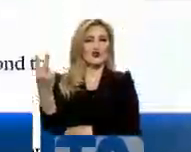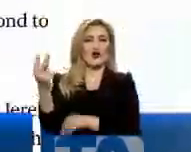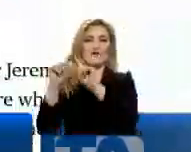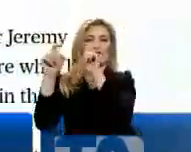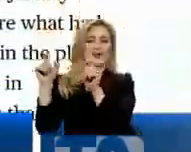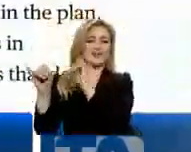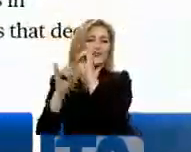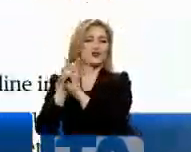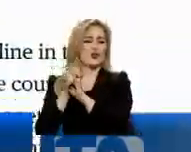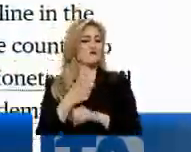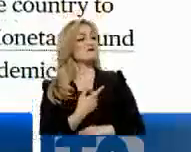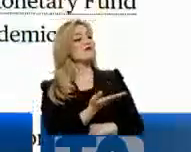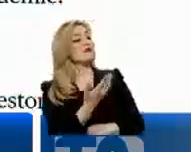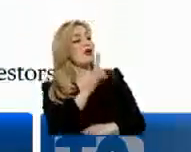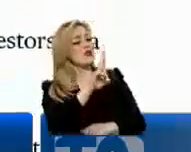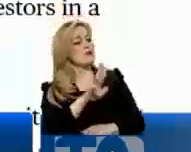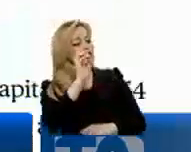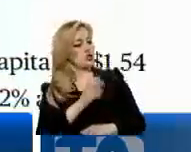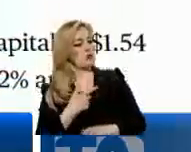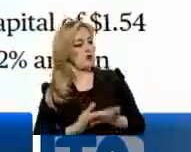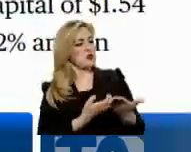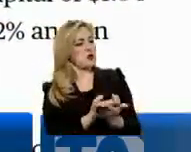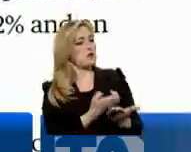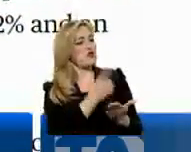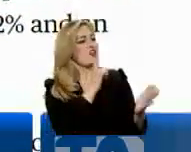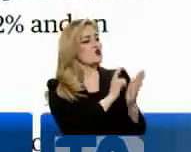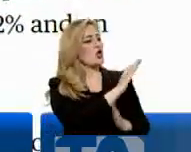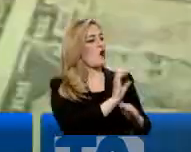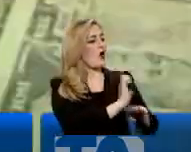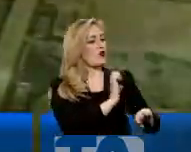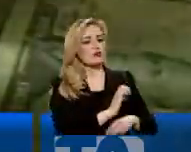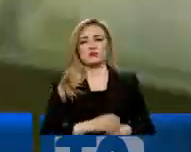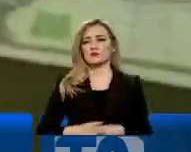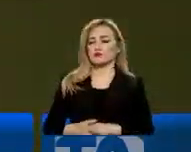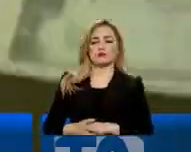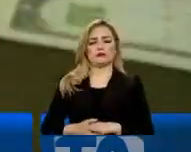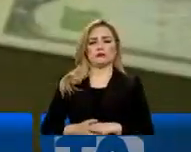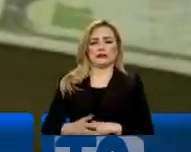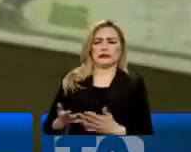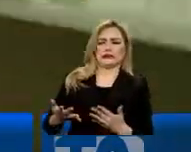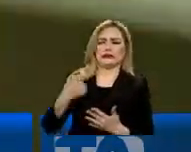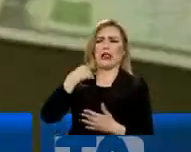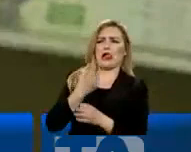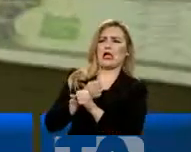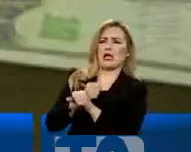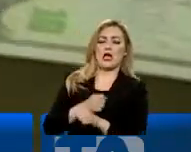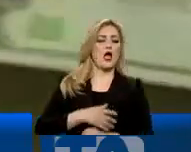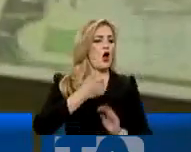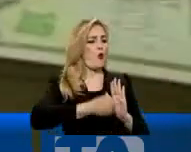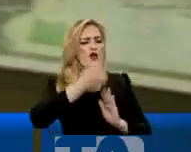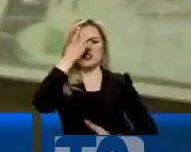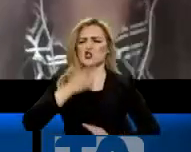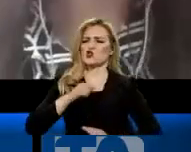de inversión que contaban con el 3% de los bonos sienta un precedente positivo también para otros países que están en el proceso